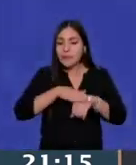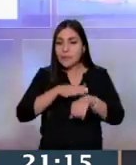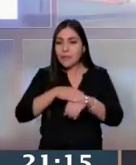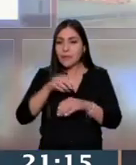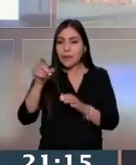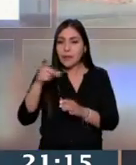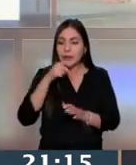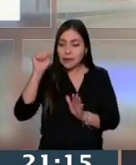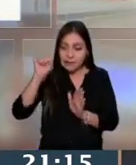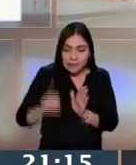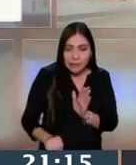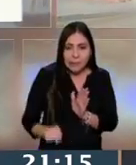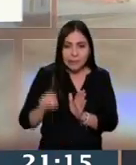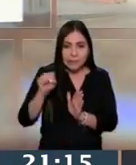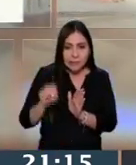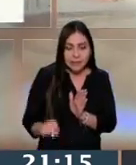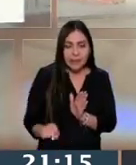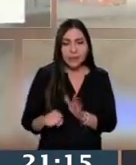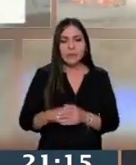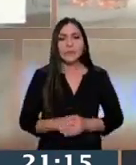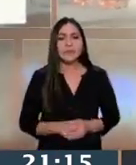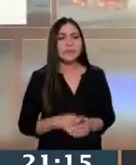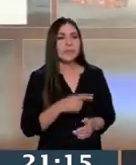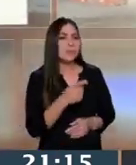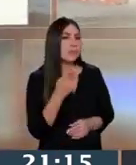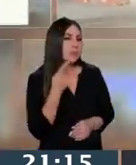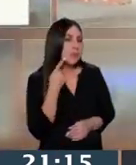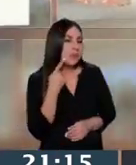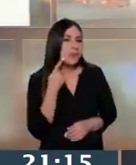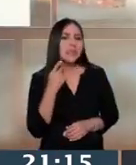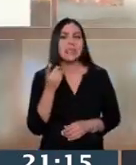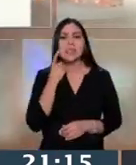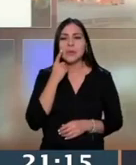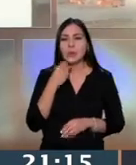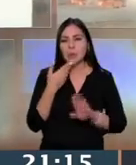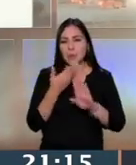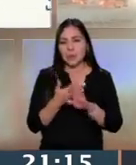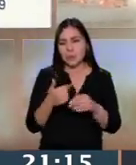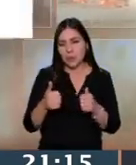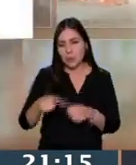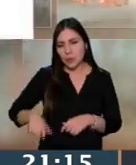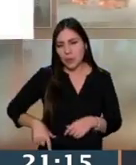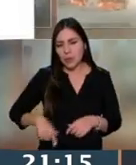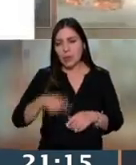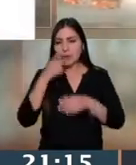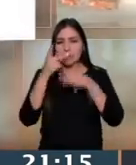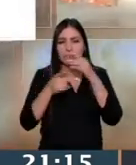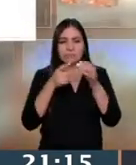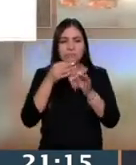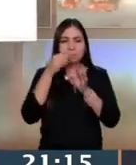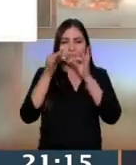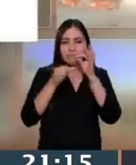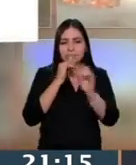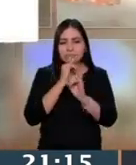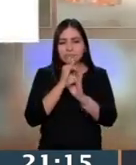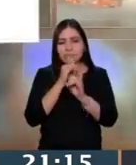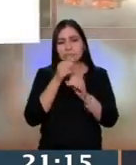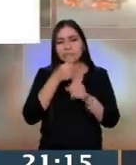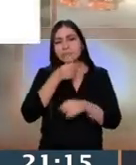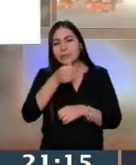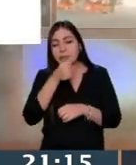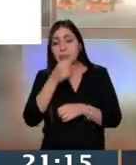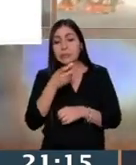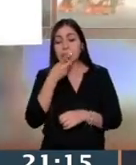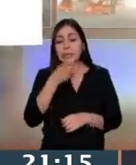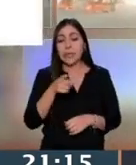Agáchese. Políticos, legisladores de oposición y comentaristas aseguraron que el gobierno de México solamente detiene